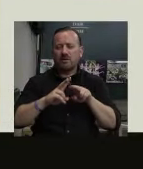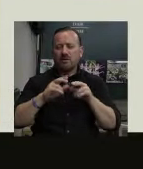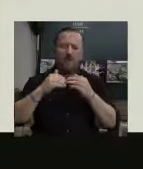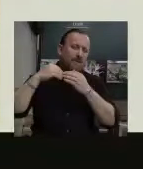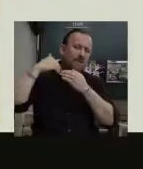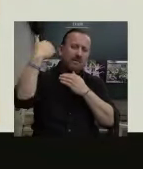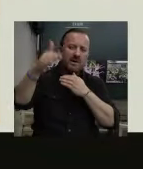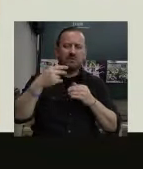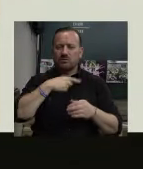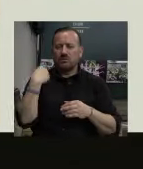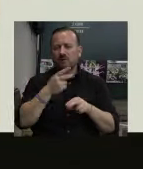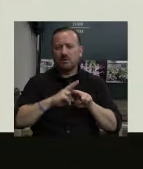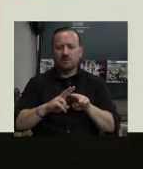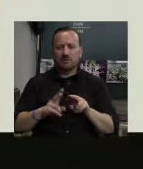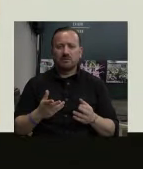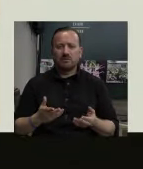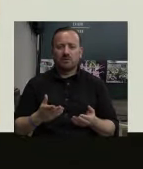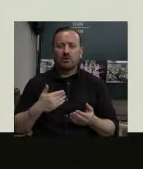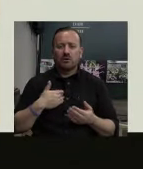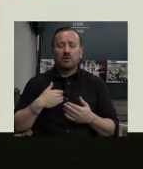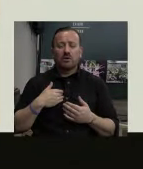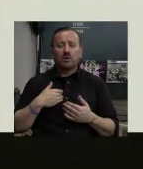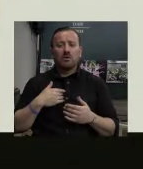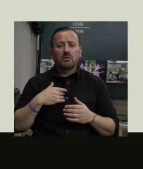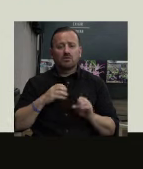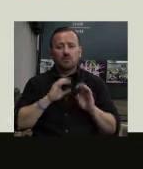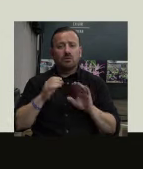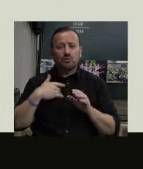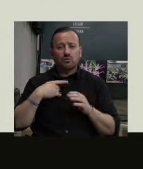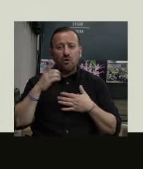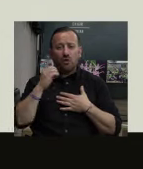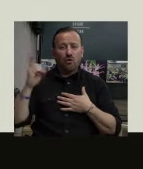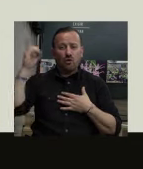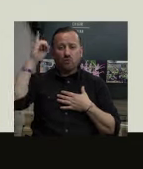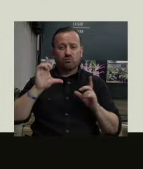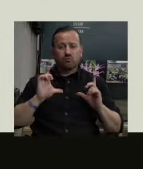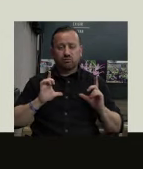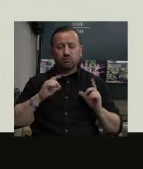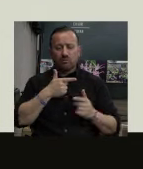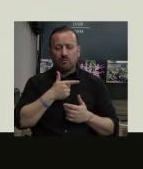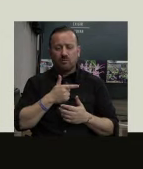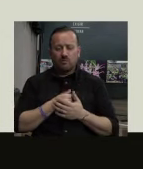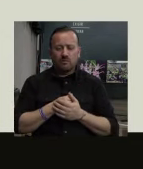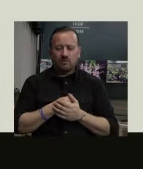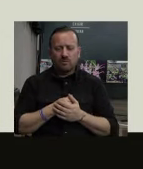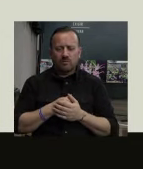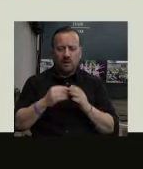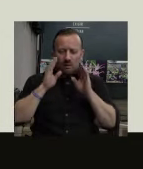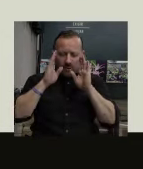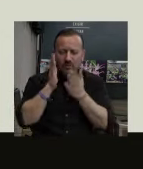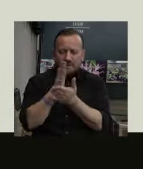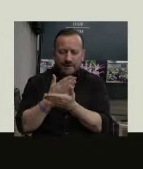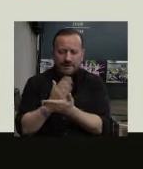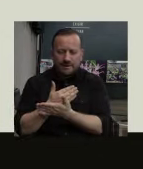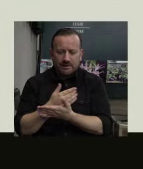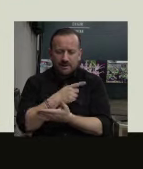que hacemos yo enseño en el doctorado de gestión estratégica en Lima y cada año